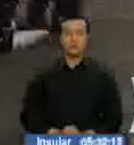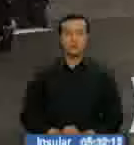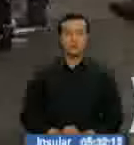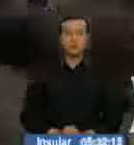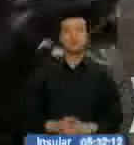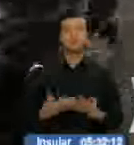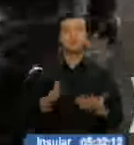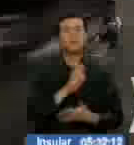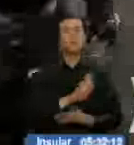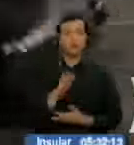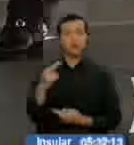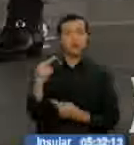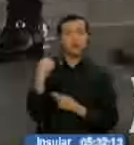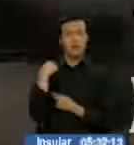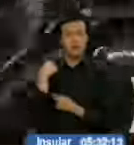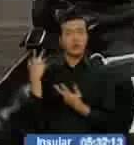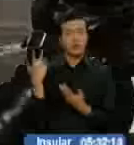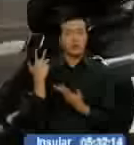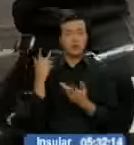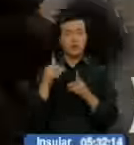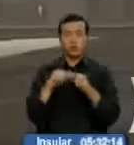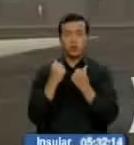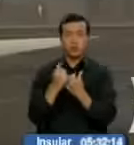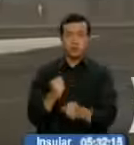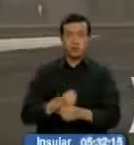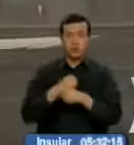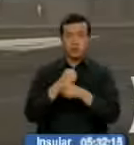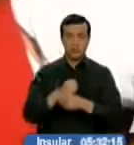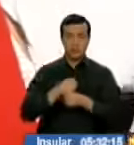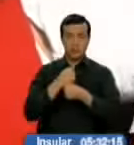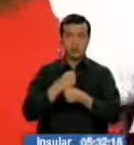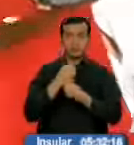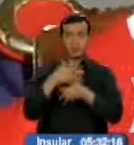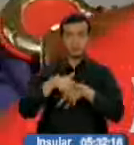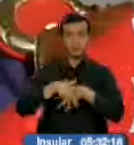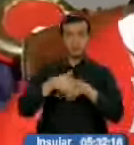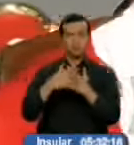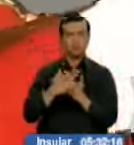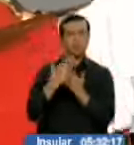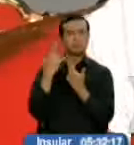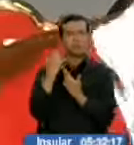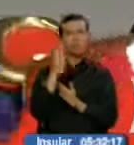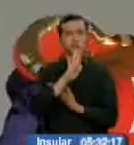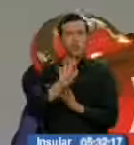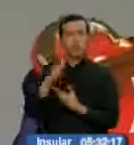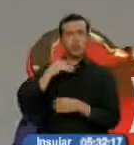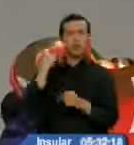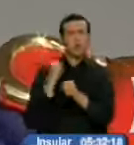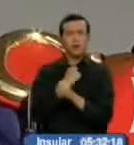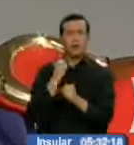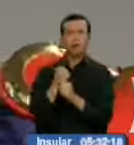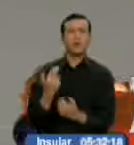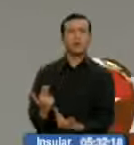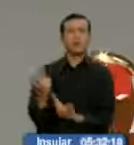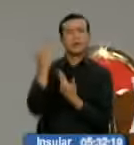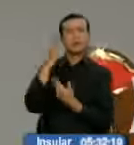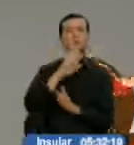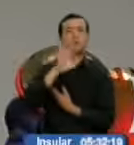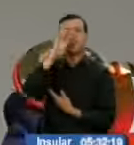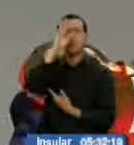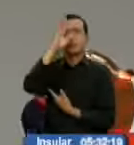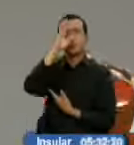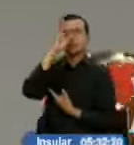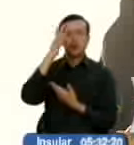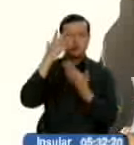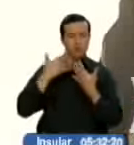Serán los encargados, junto a la banda a caballo o fanfarria, de demostrar la destreza del trabajo militar y filosofía de los granaderos